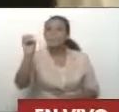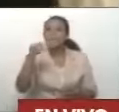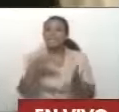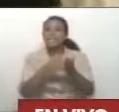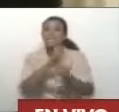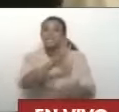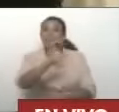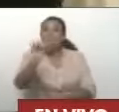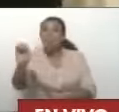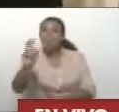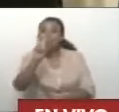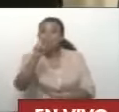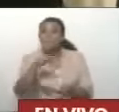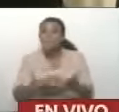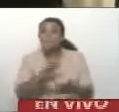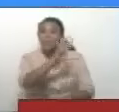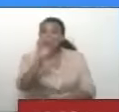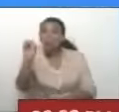por ti